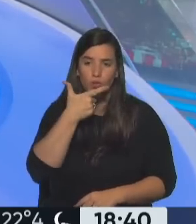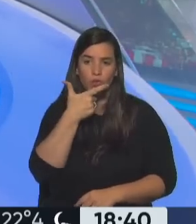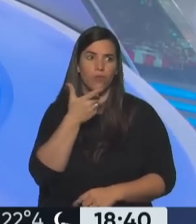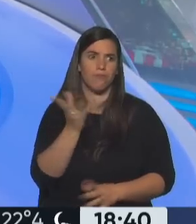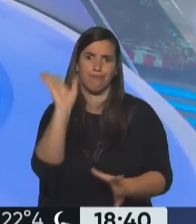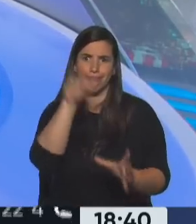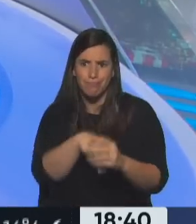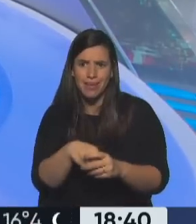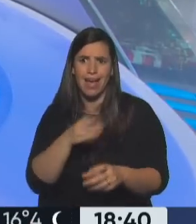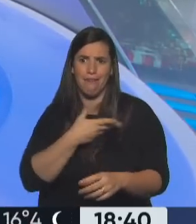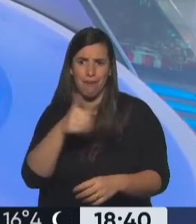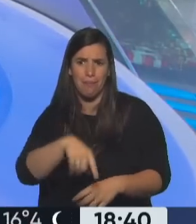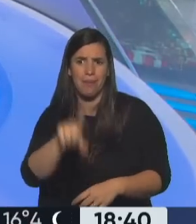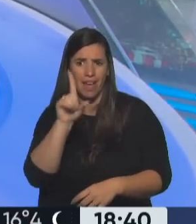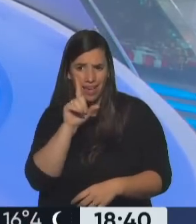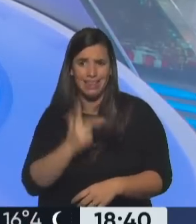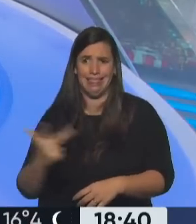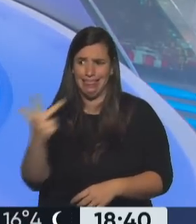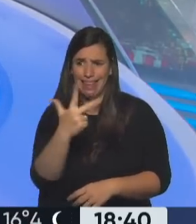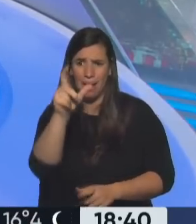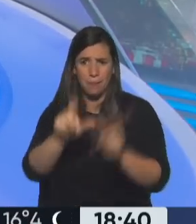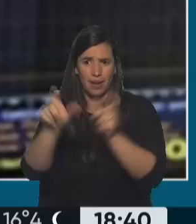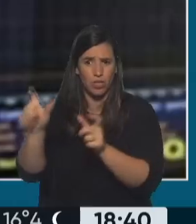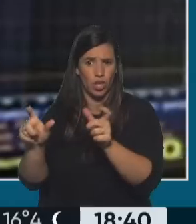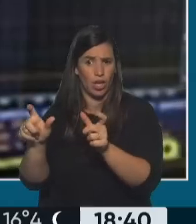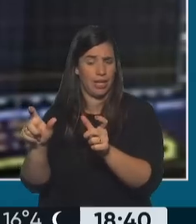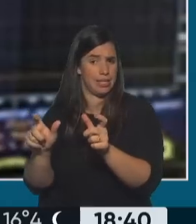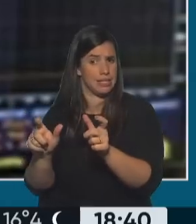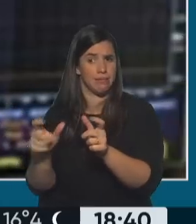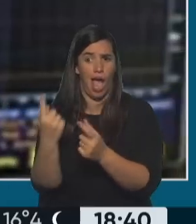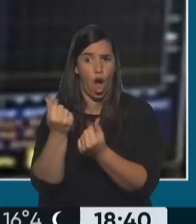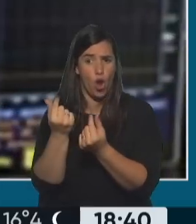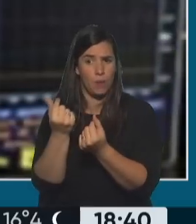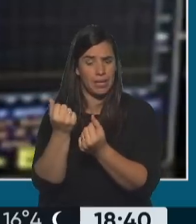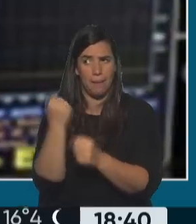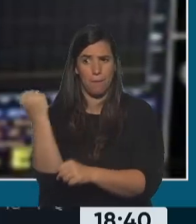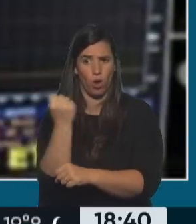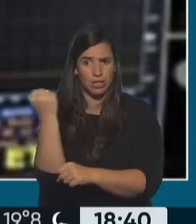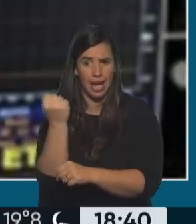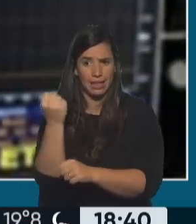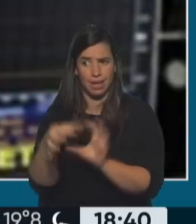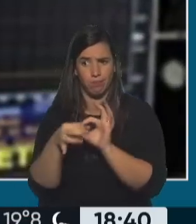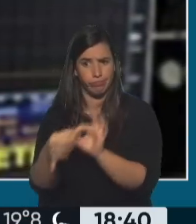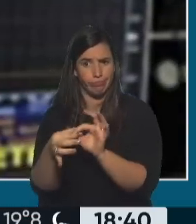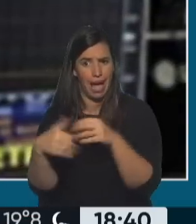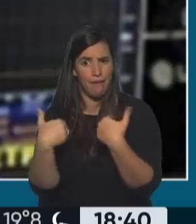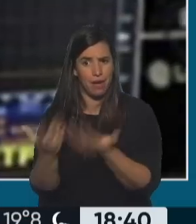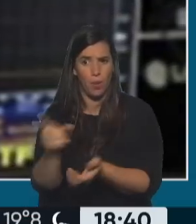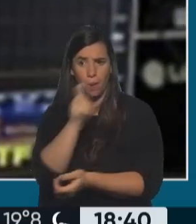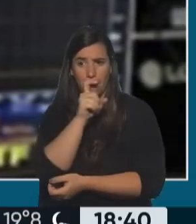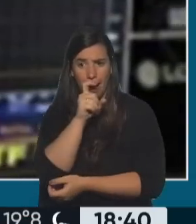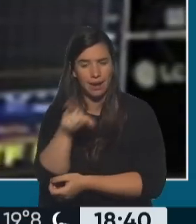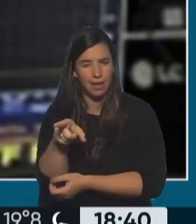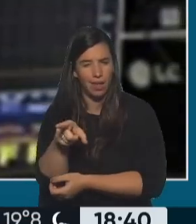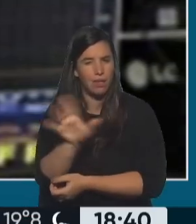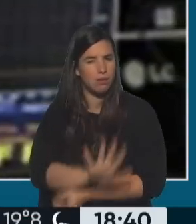FMI de tres importantes economistas macristas, hicieron ruido en ese sentido. Ruido en un sector que es el que tiene las